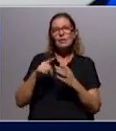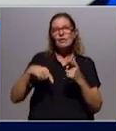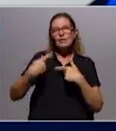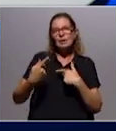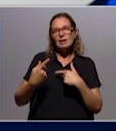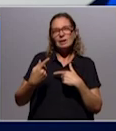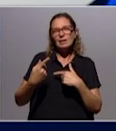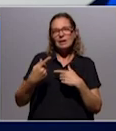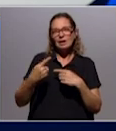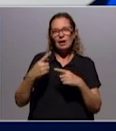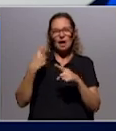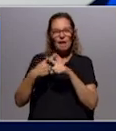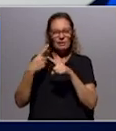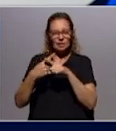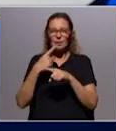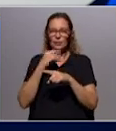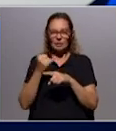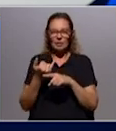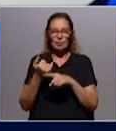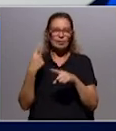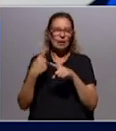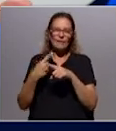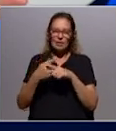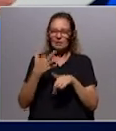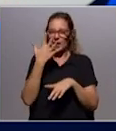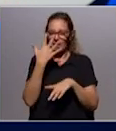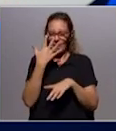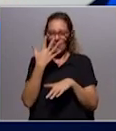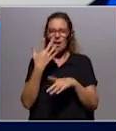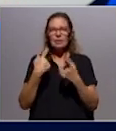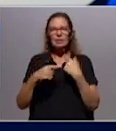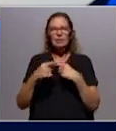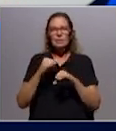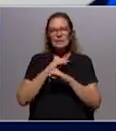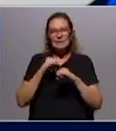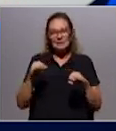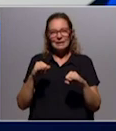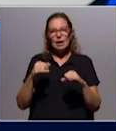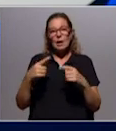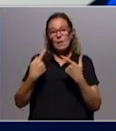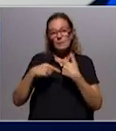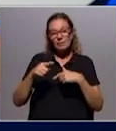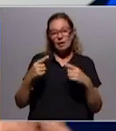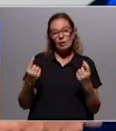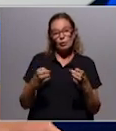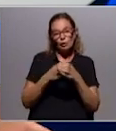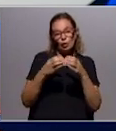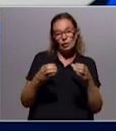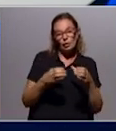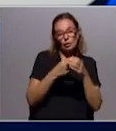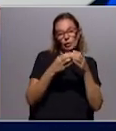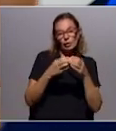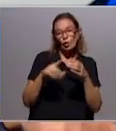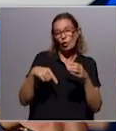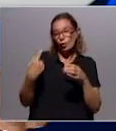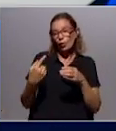zafra de la gerencia de eventos que es precisamente todas las festividades de carnaval y cierran con la gloria a ellos empiezan en las reuniones con los